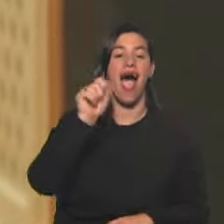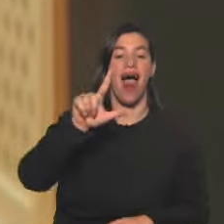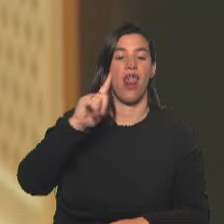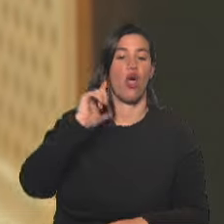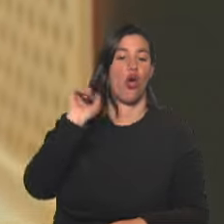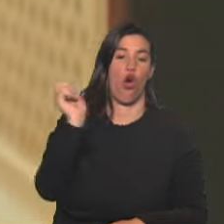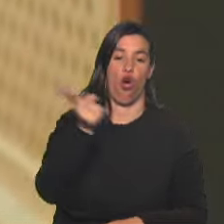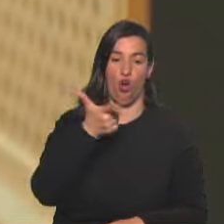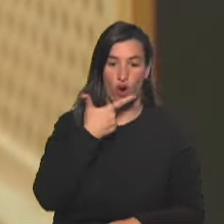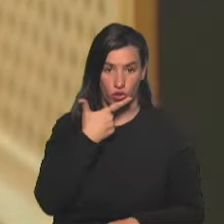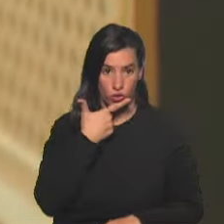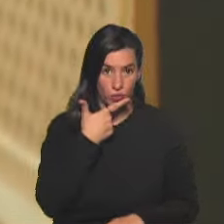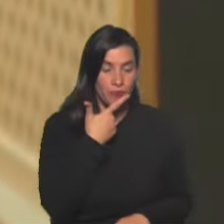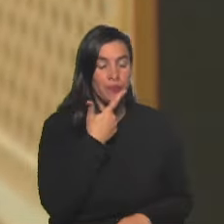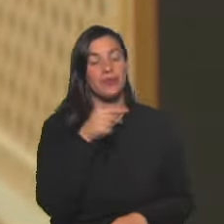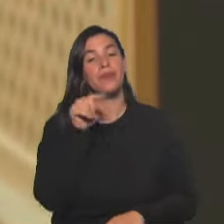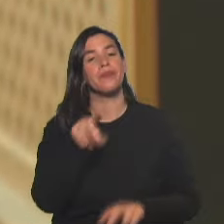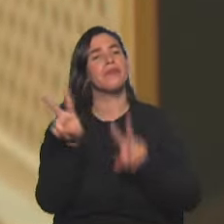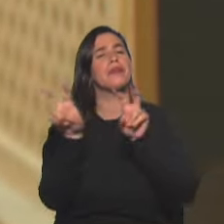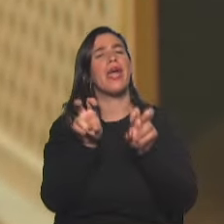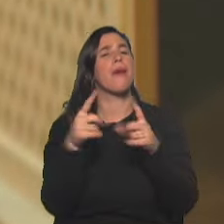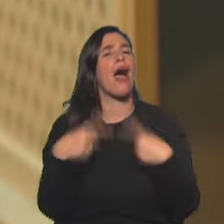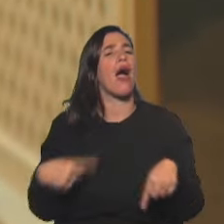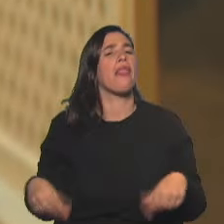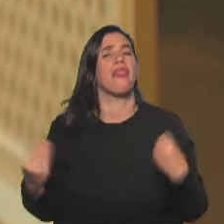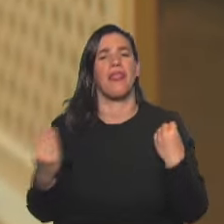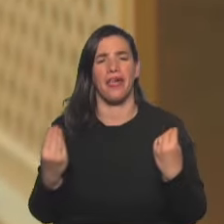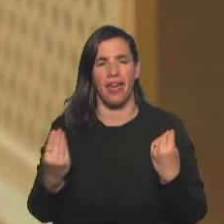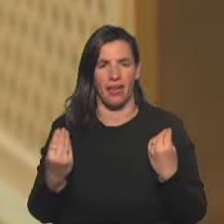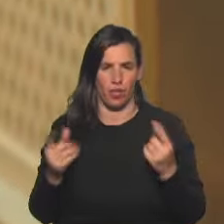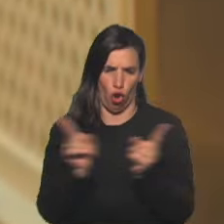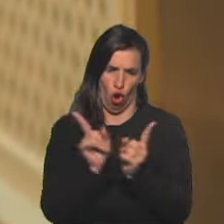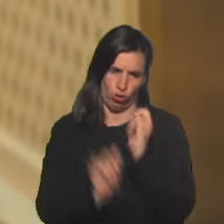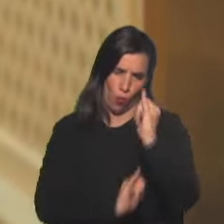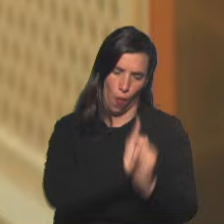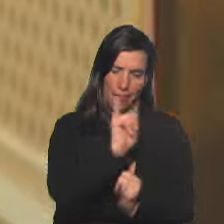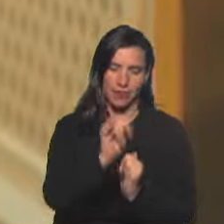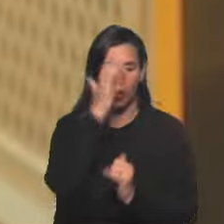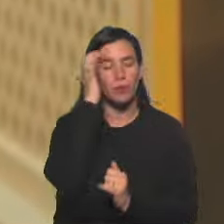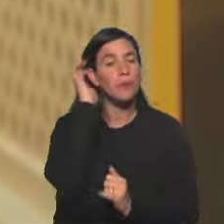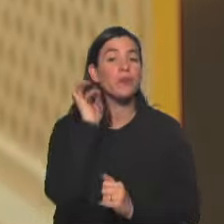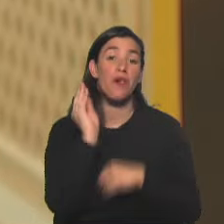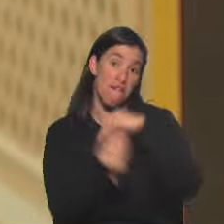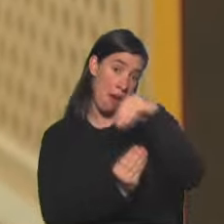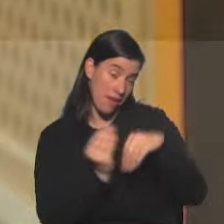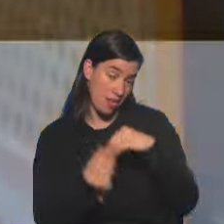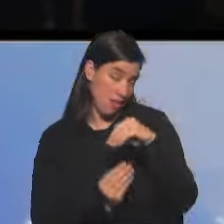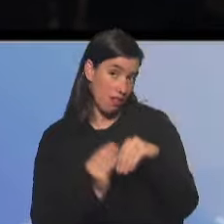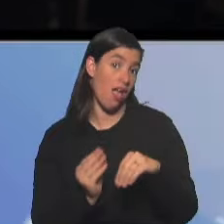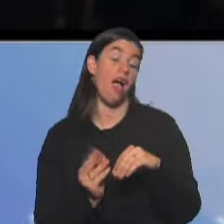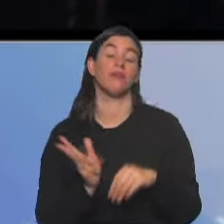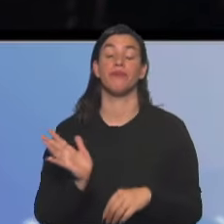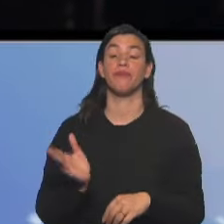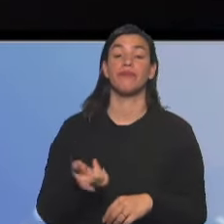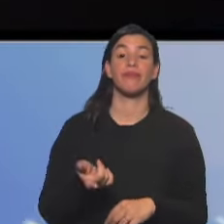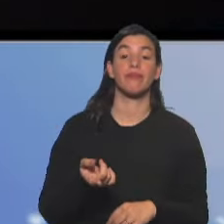suficiente. Y se trata, vamos a dar una pequeña sinopsis nada más, de un grupo familiar, una familia que tiene justamente